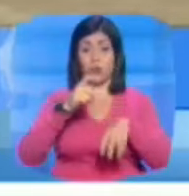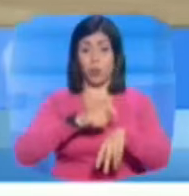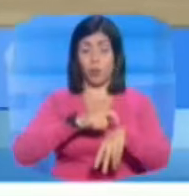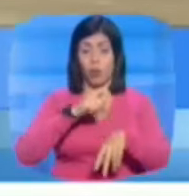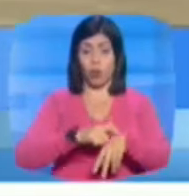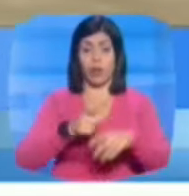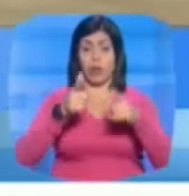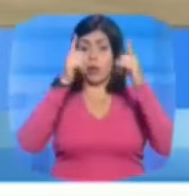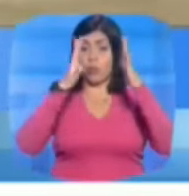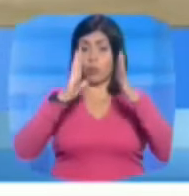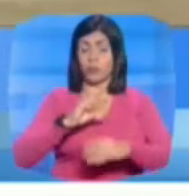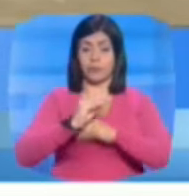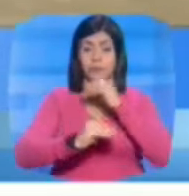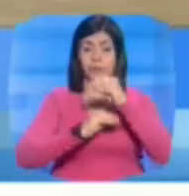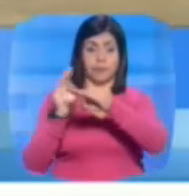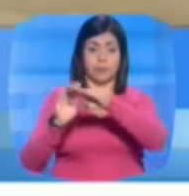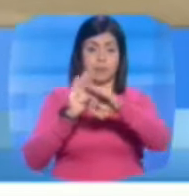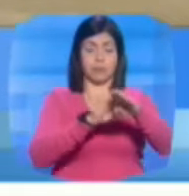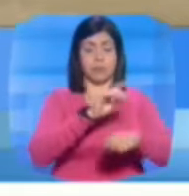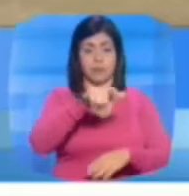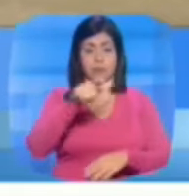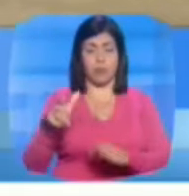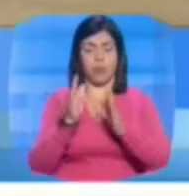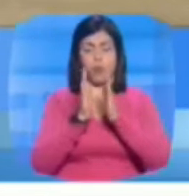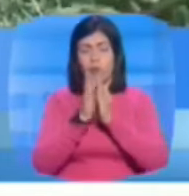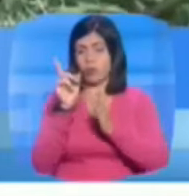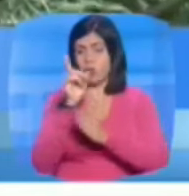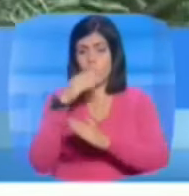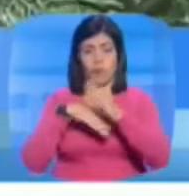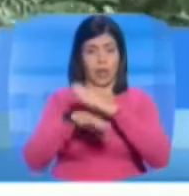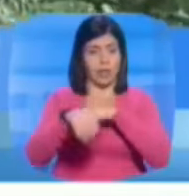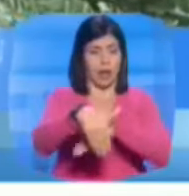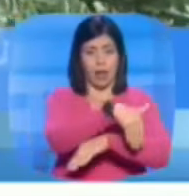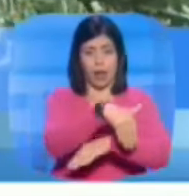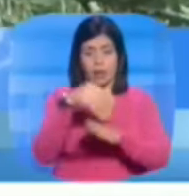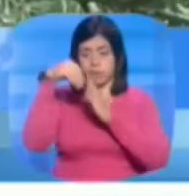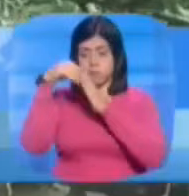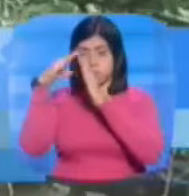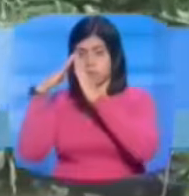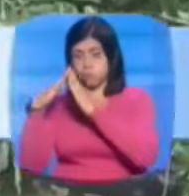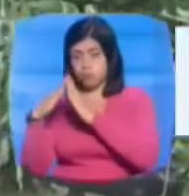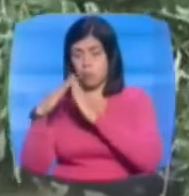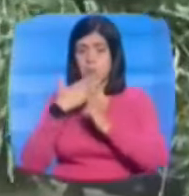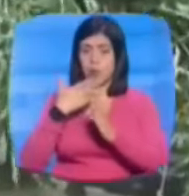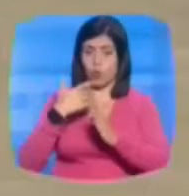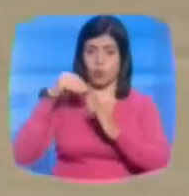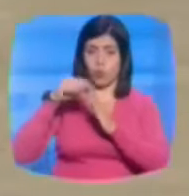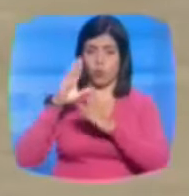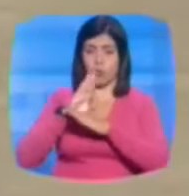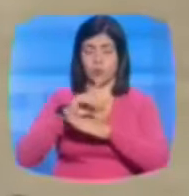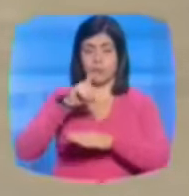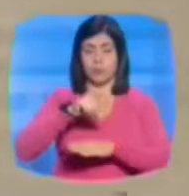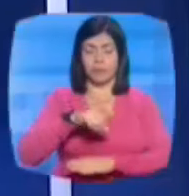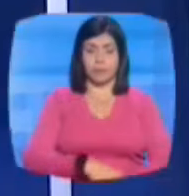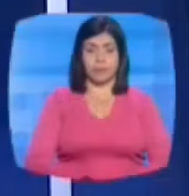hora. Las autoridades hicieron un llamado a la ciudadanía a no salir de sus casas a menos que sea necesario.